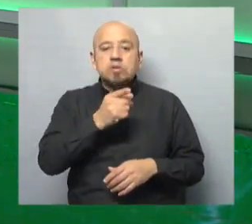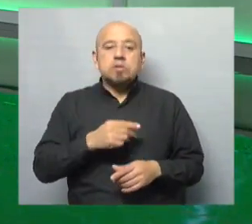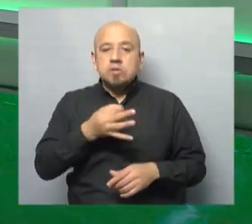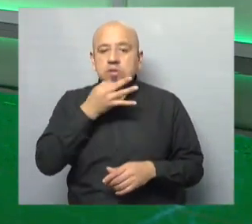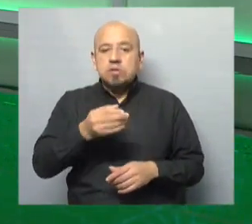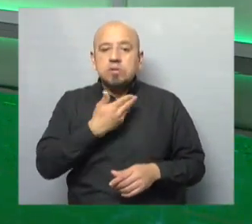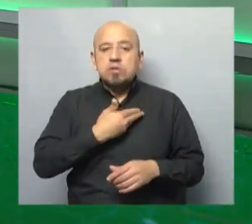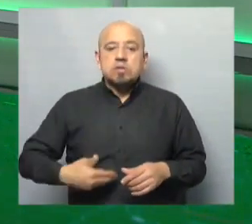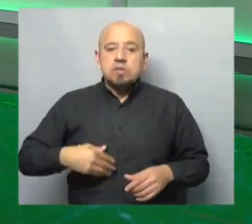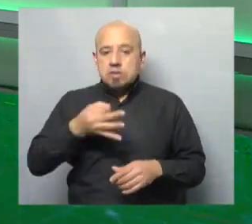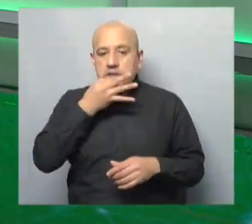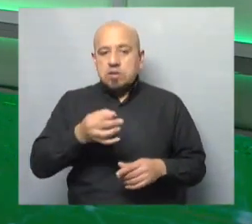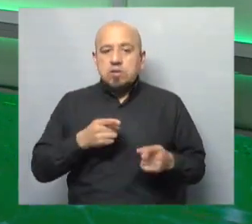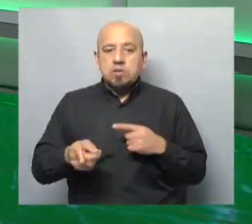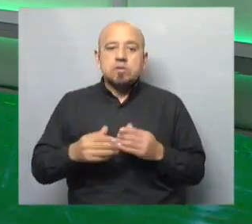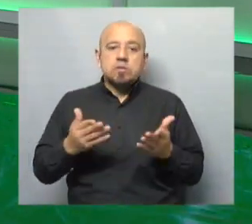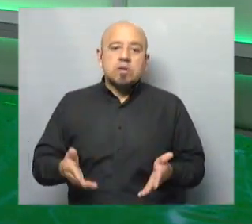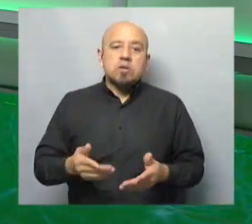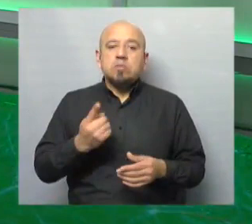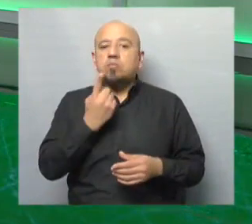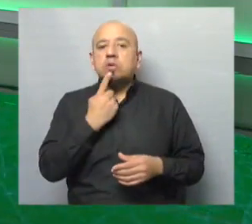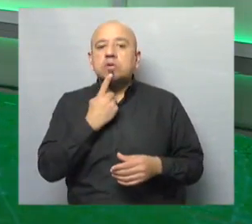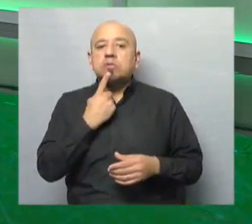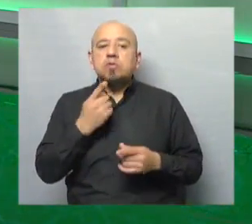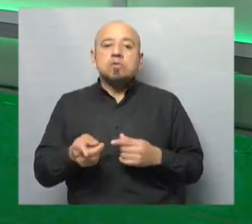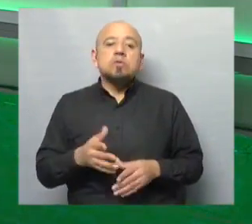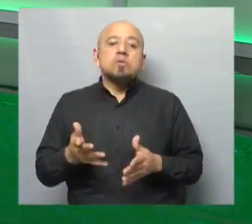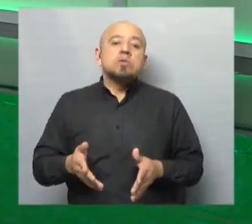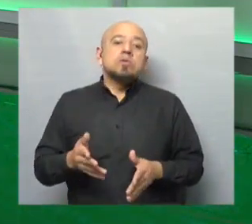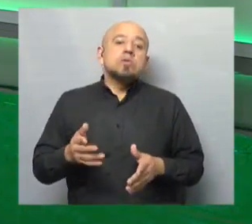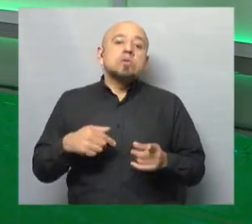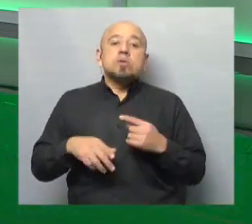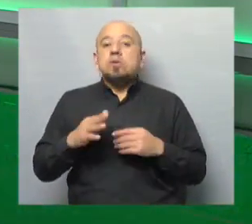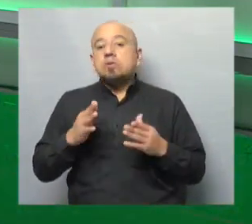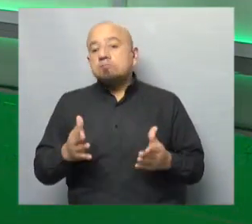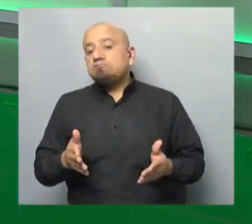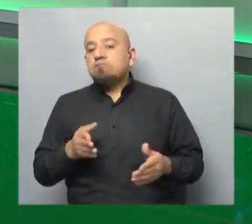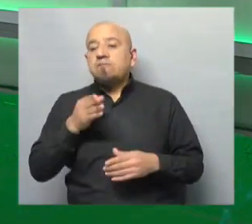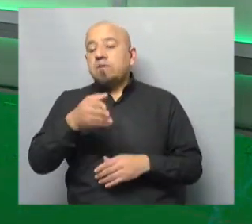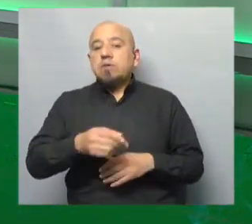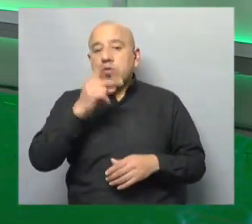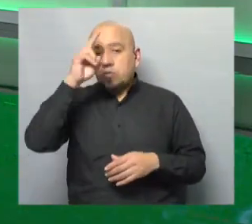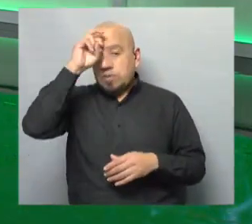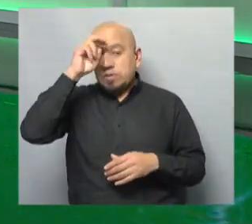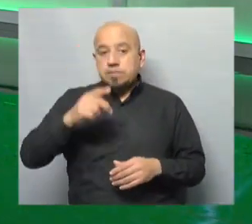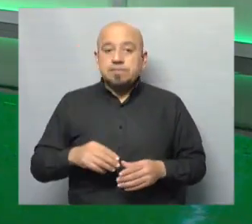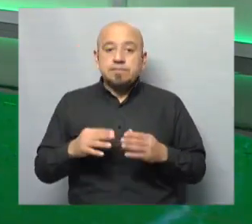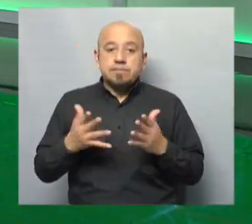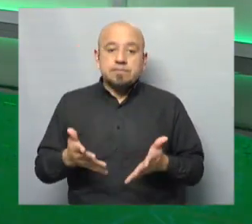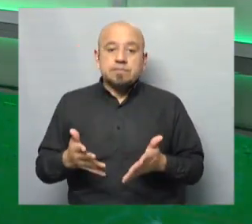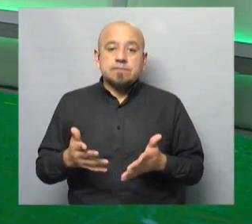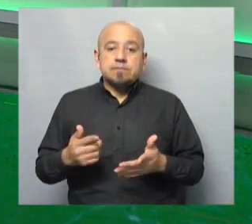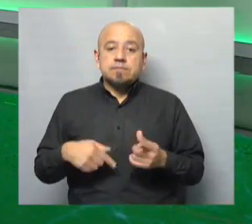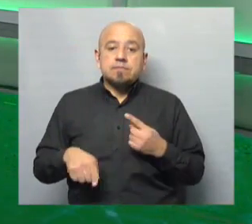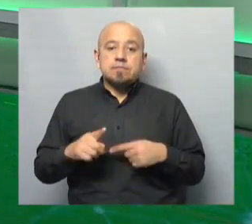eso el presidente de la republica de los jerarcas de gobierno que podían haber sido asistidos en un hospital que si se entiende es